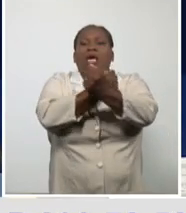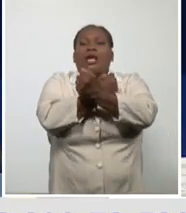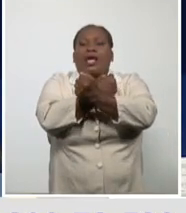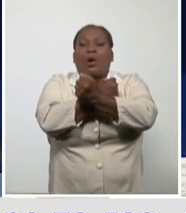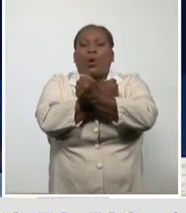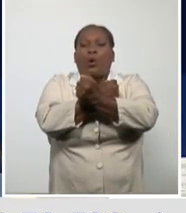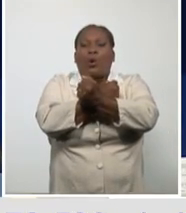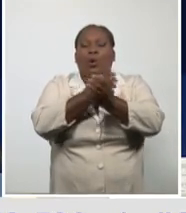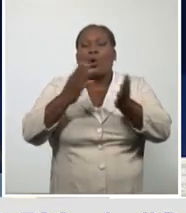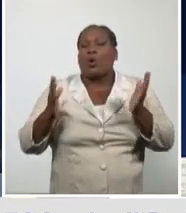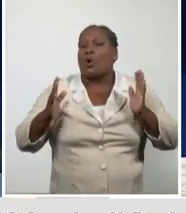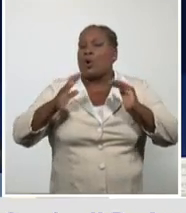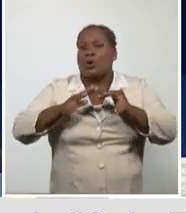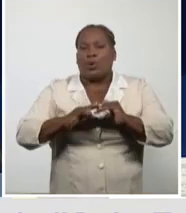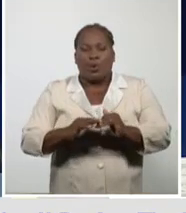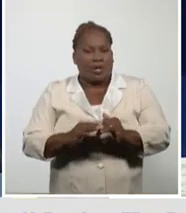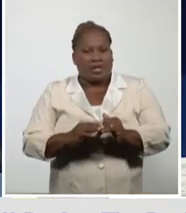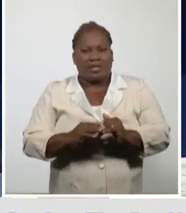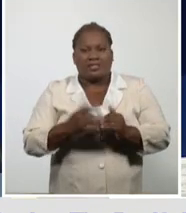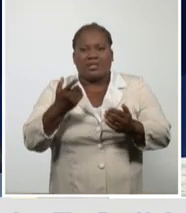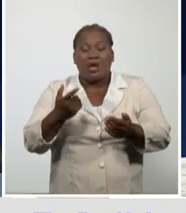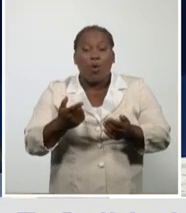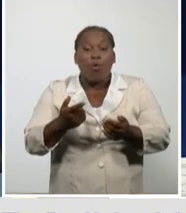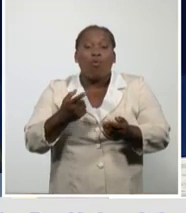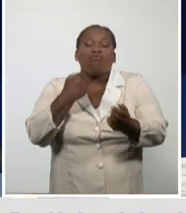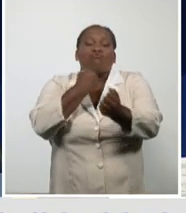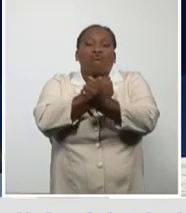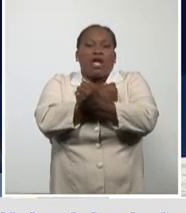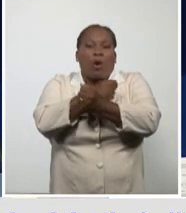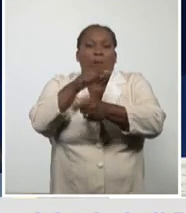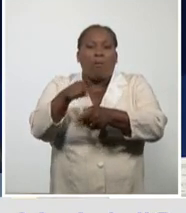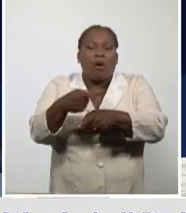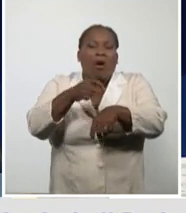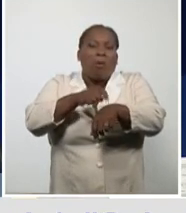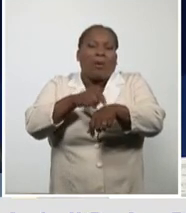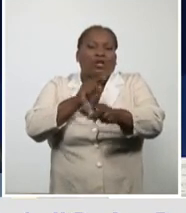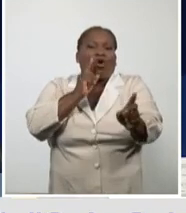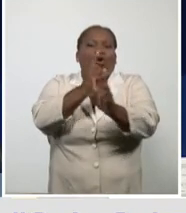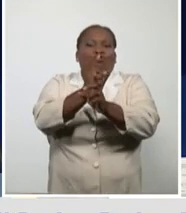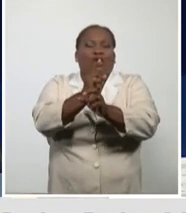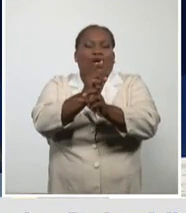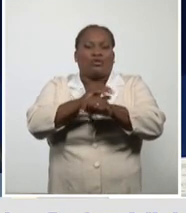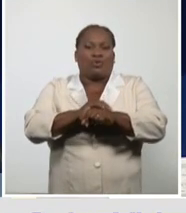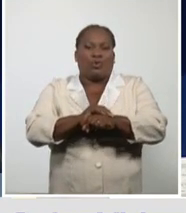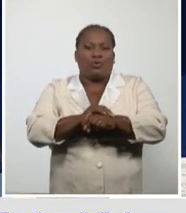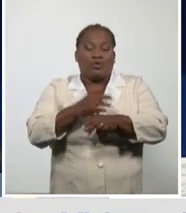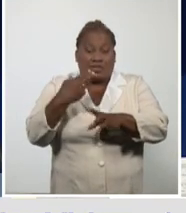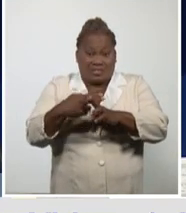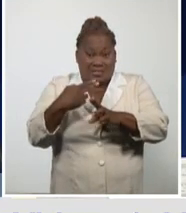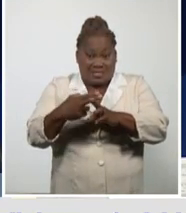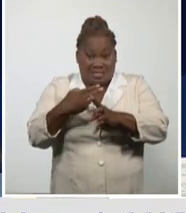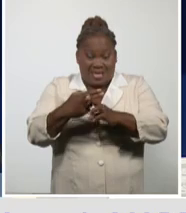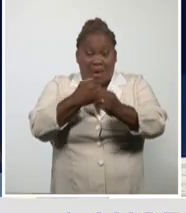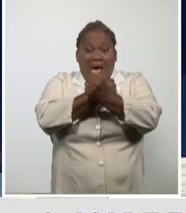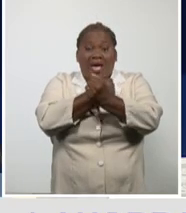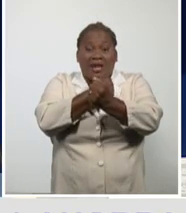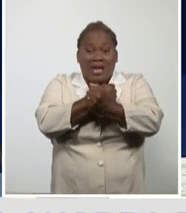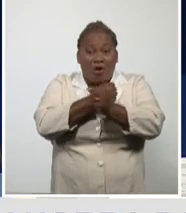una conducta de riesgo, es un riesgo por haber estado expuesto en un momento determinado. Es un riesgo epidemiológico, es el elemento